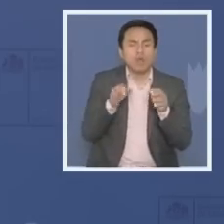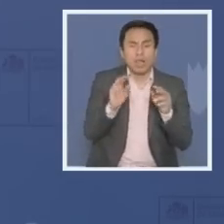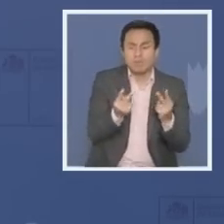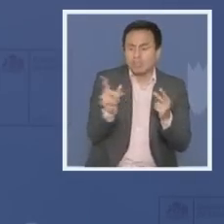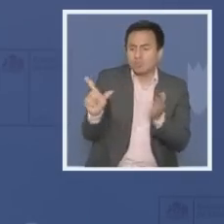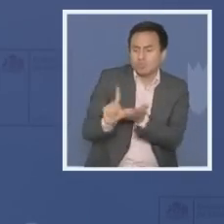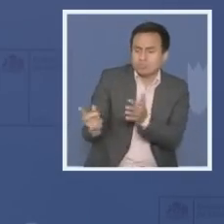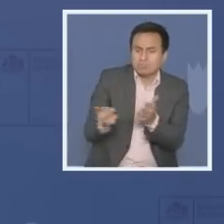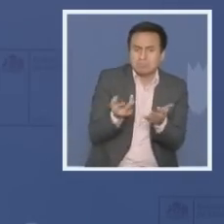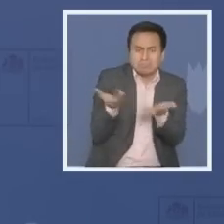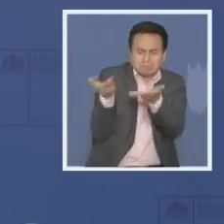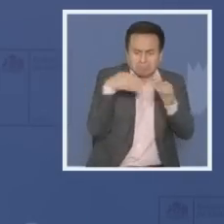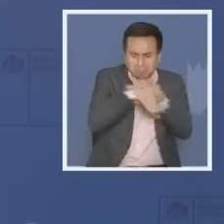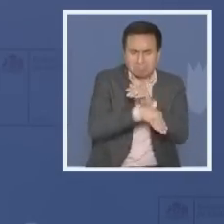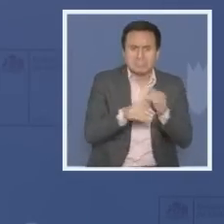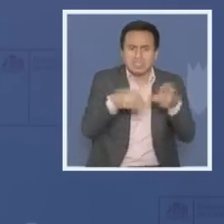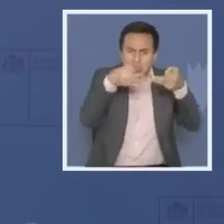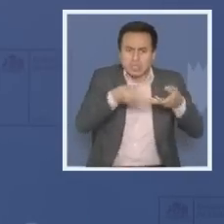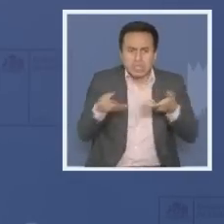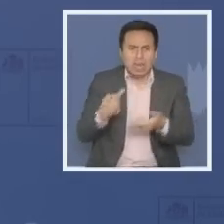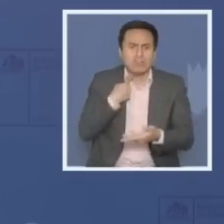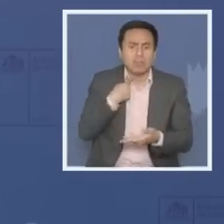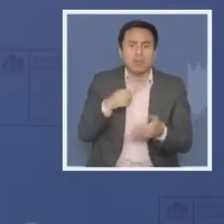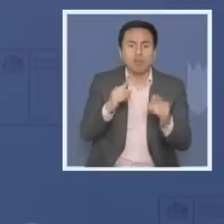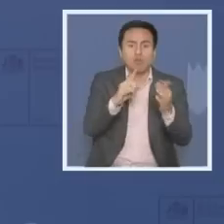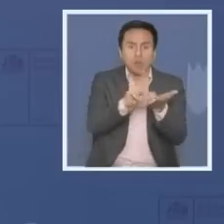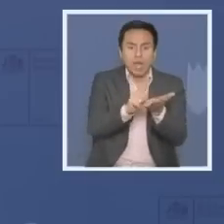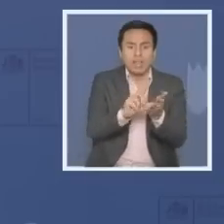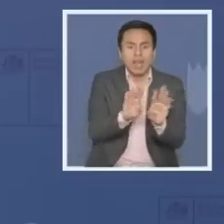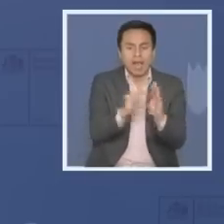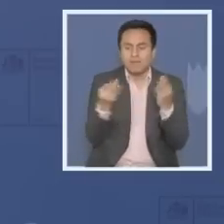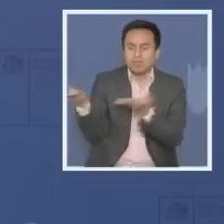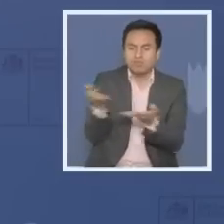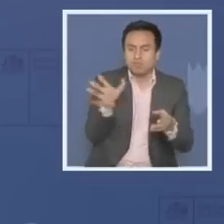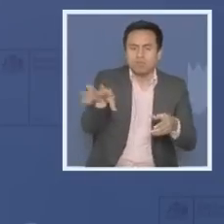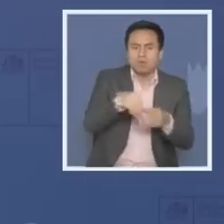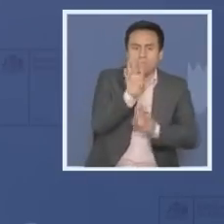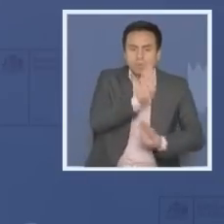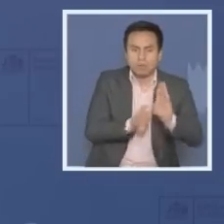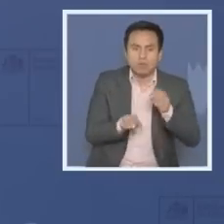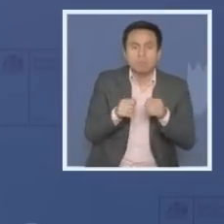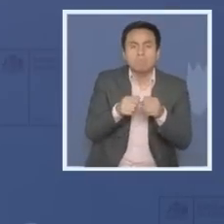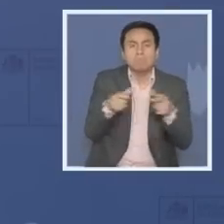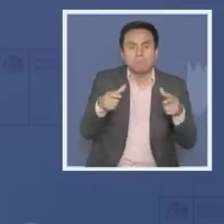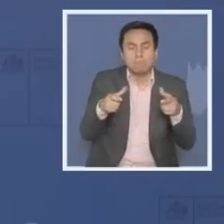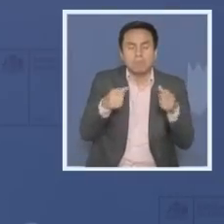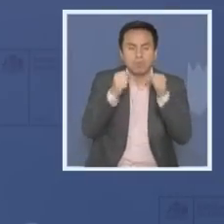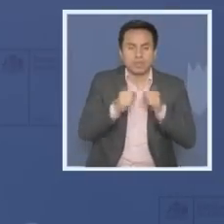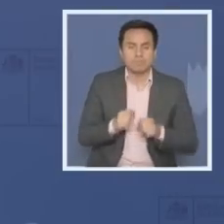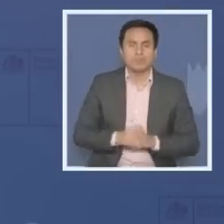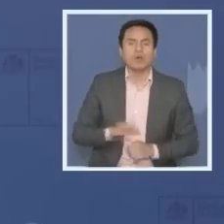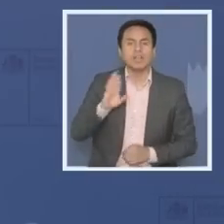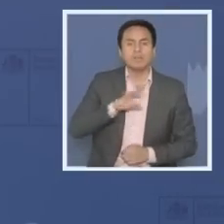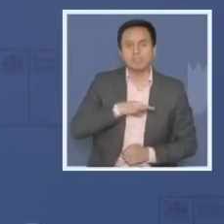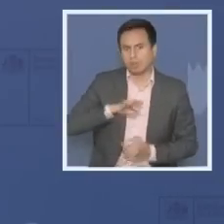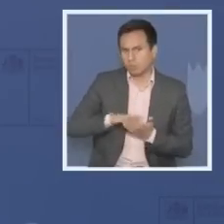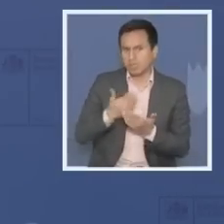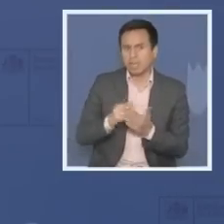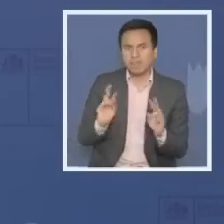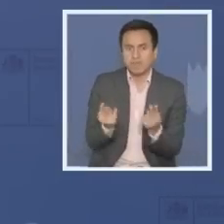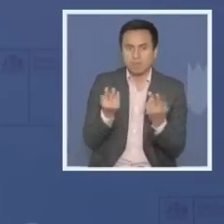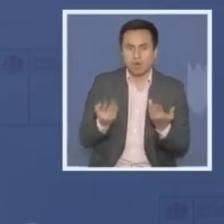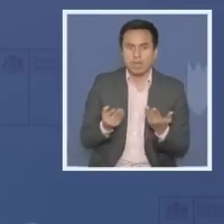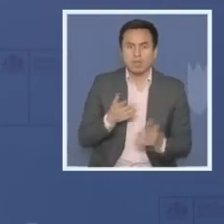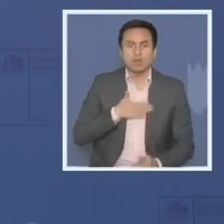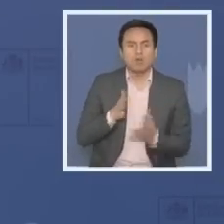los afectados, y en eso se está porque ya tenemos albergues desplegados y si fuera necesario más se ampliarían. Hola, ministra, ¿cómo está? Estamos en vivo